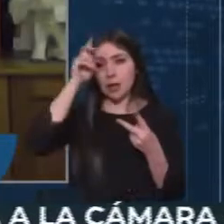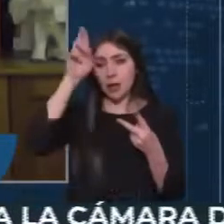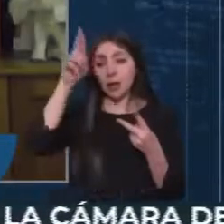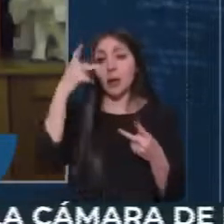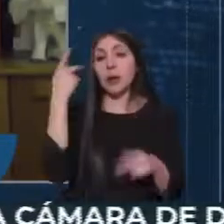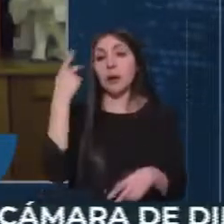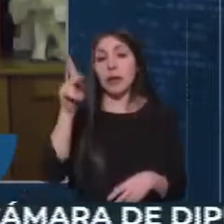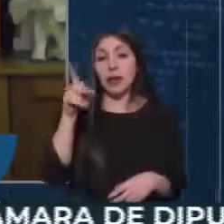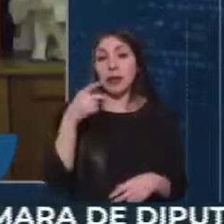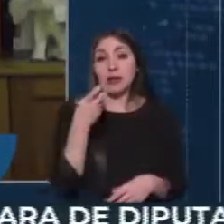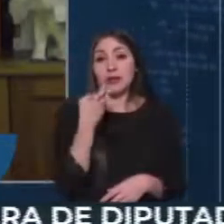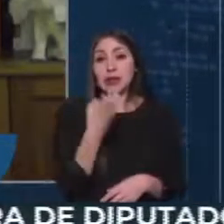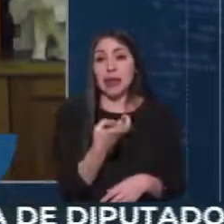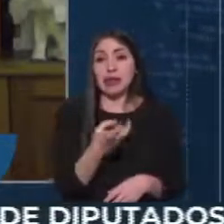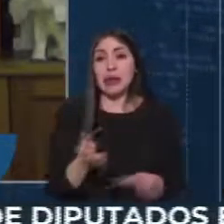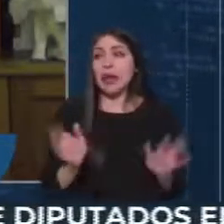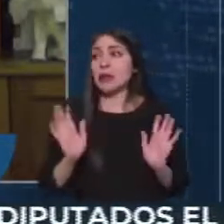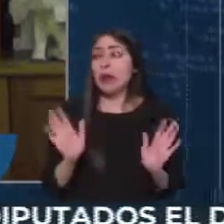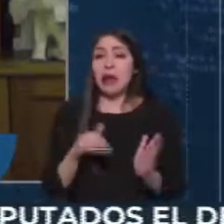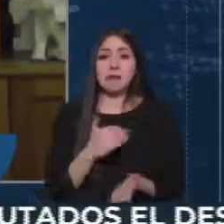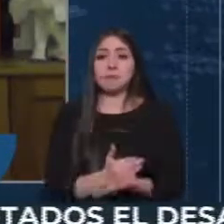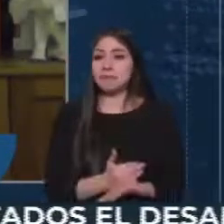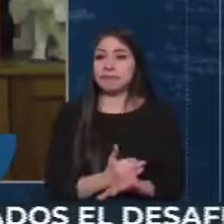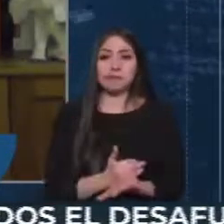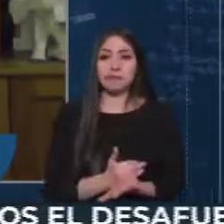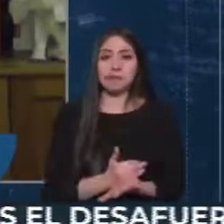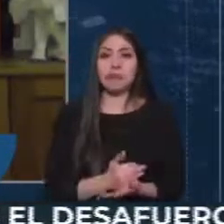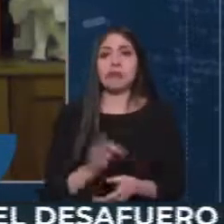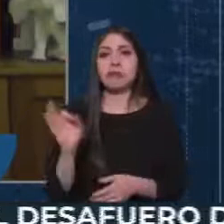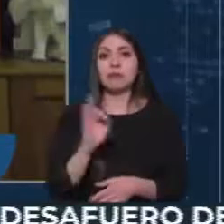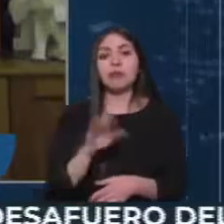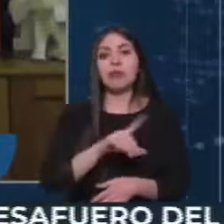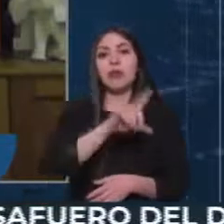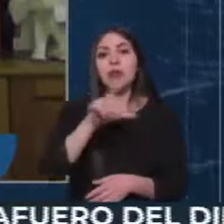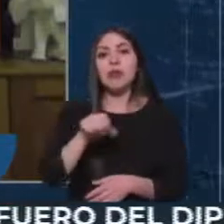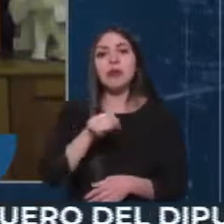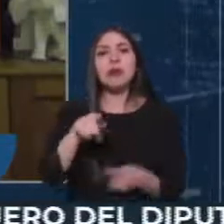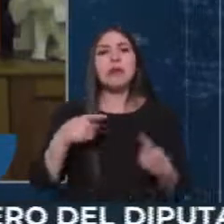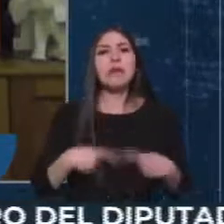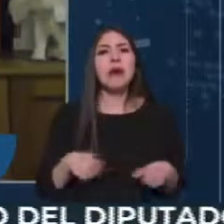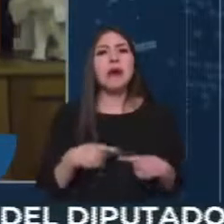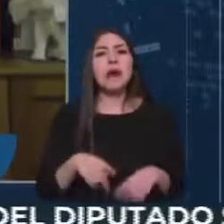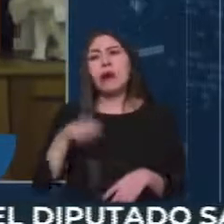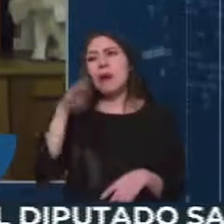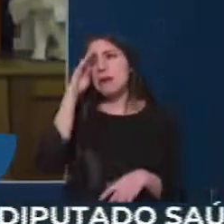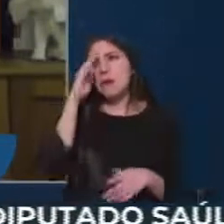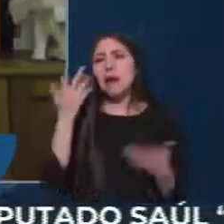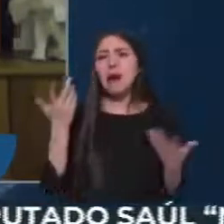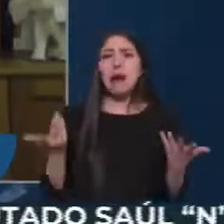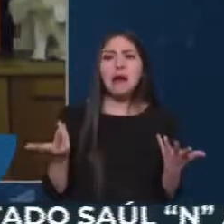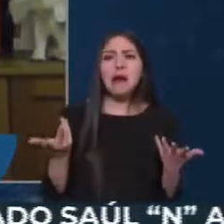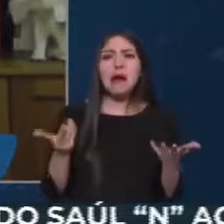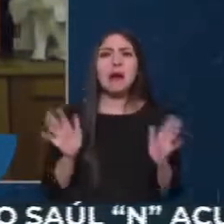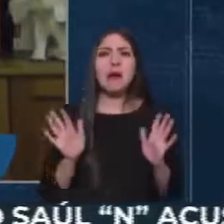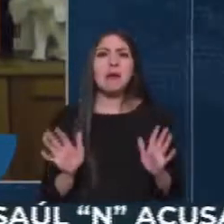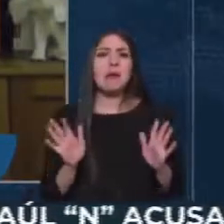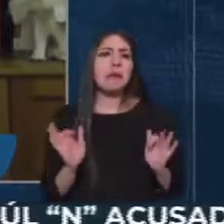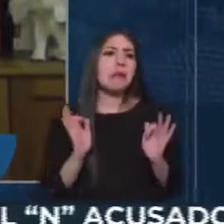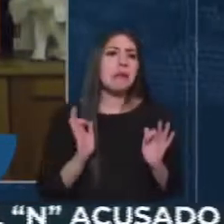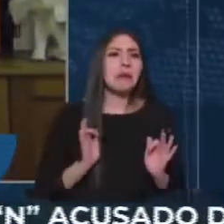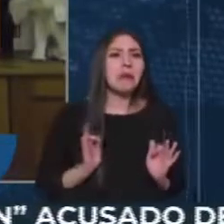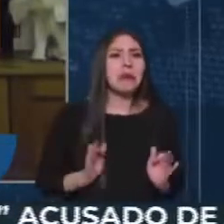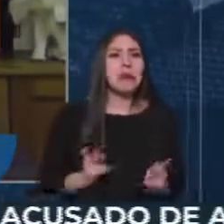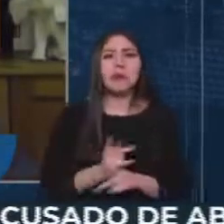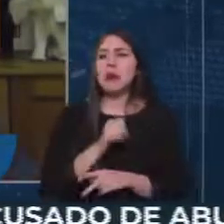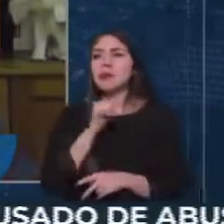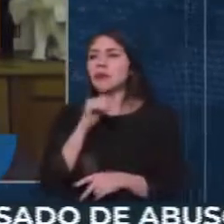recordatorio de que con eso no basta, ¿no? Puede haber después cierto relajamiento de la población, que empiece a subir la movilidad.